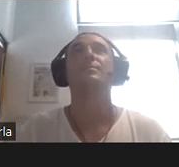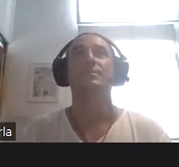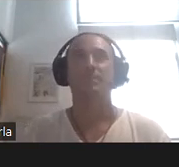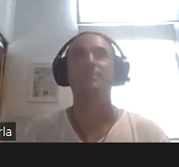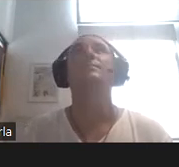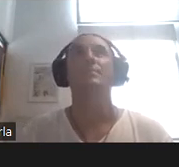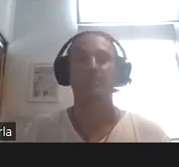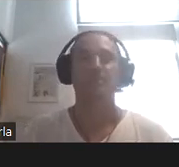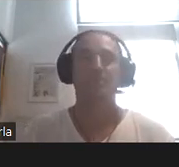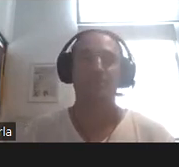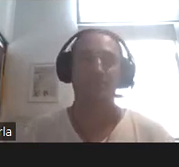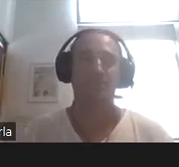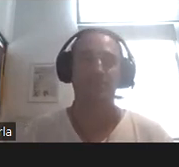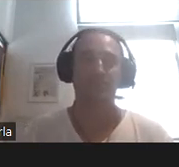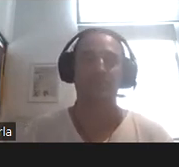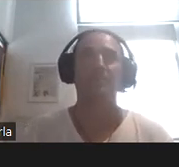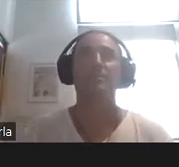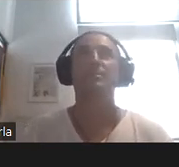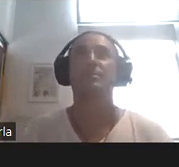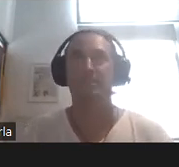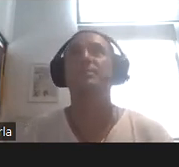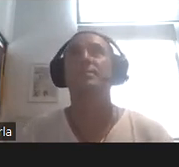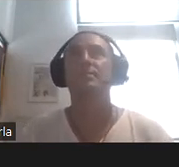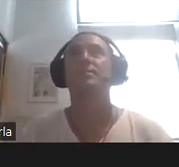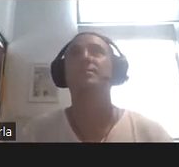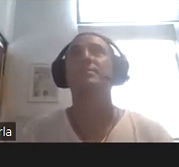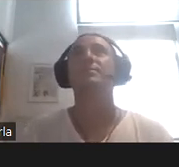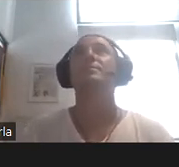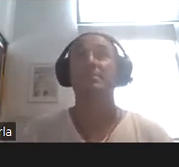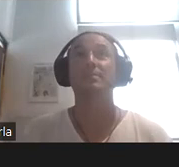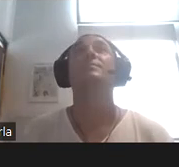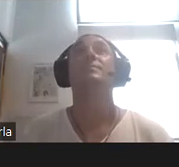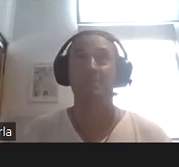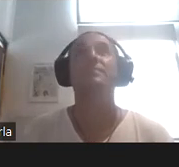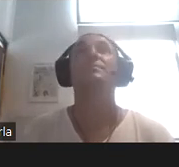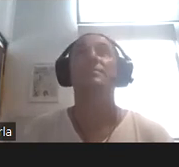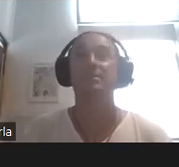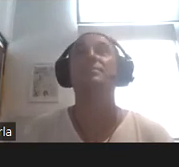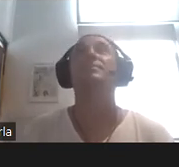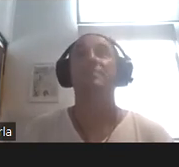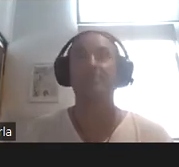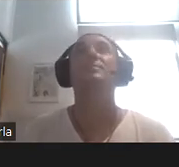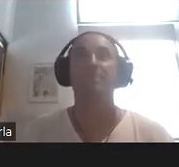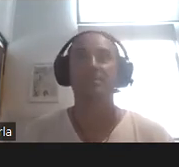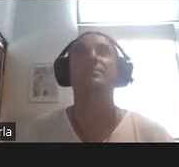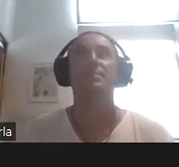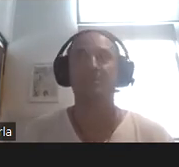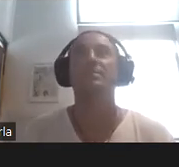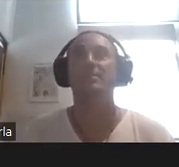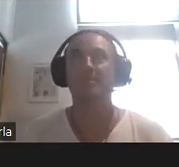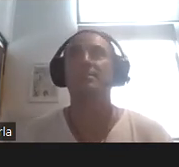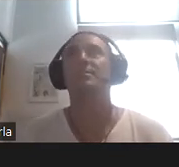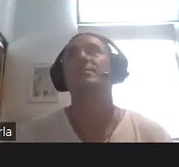Muchísimas gracias, Javier, por estas palabras y me encantó la comparación de los incentivos y qué nos motiva, que al final es lo que tenemos